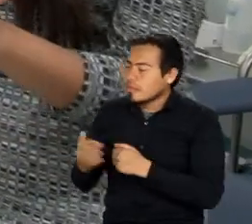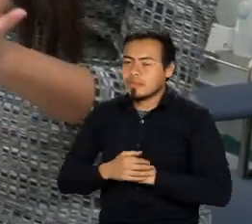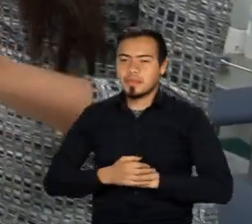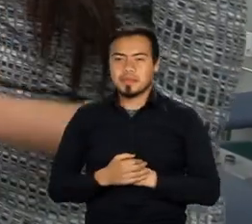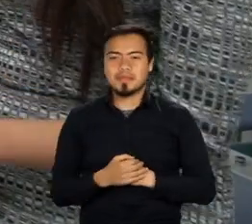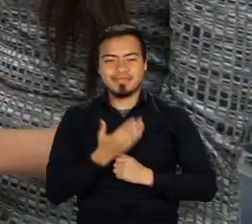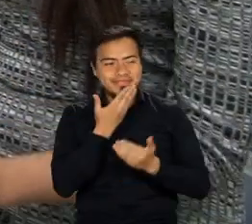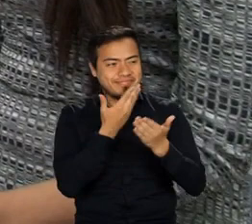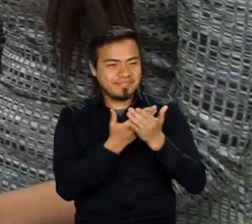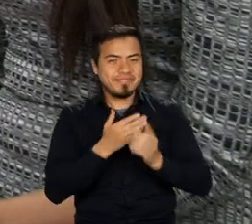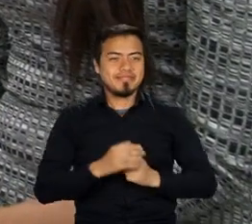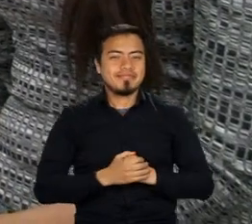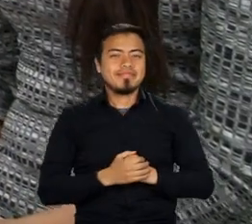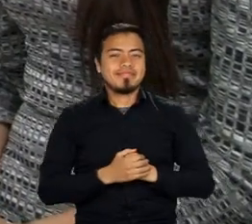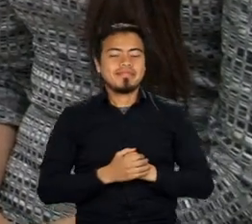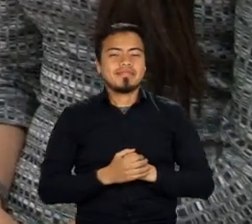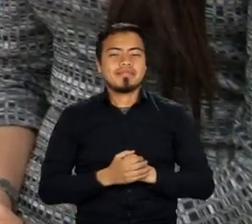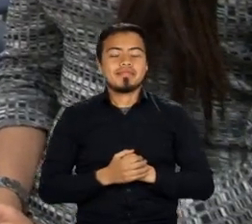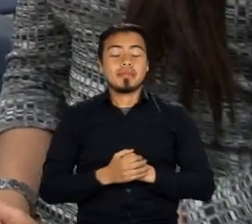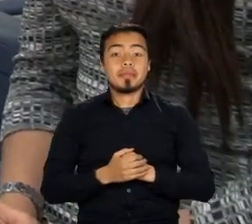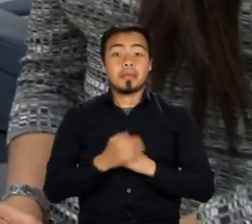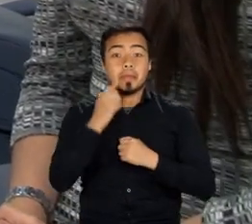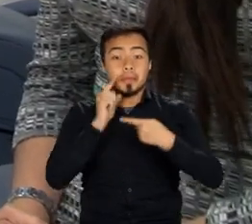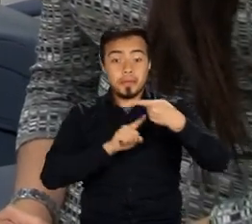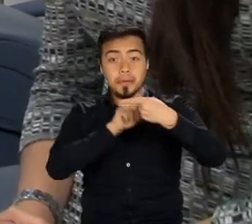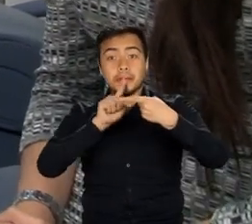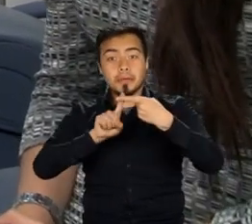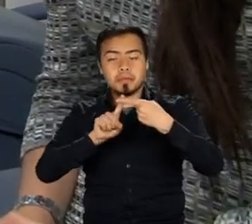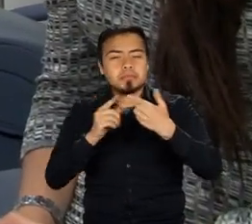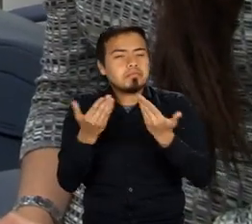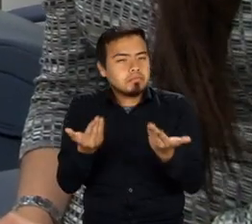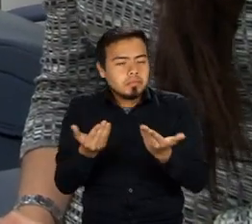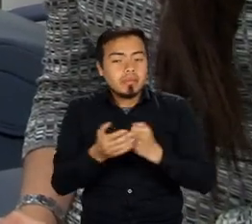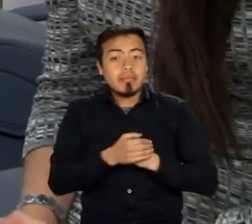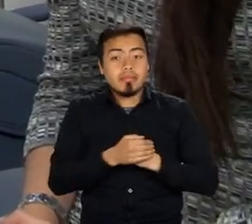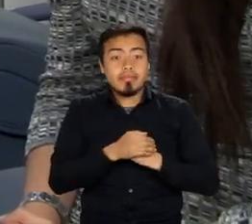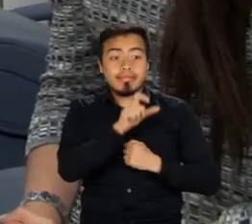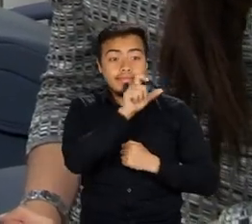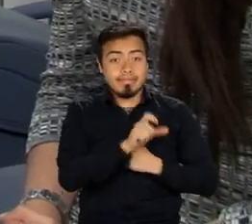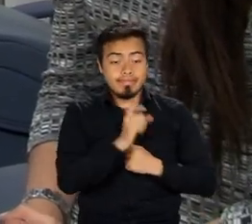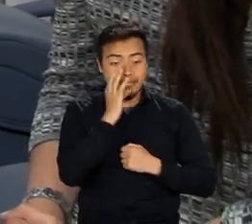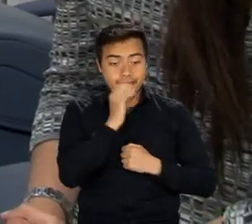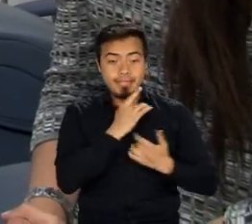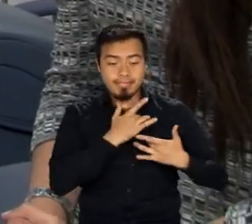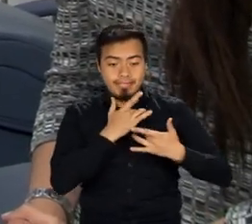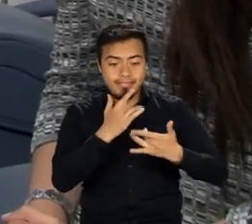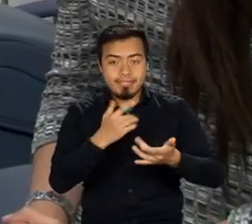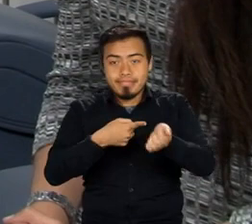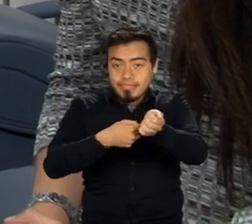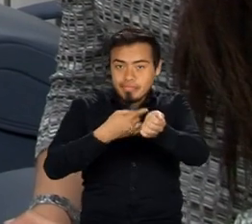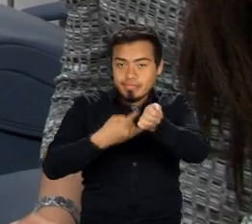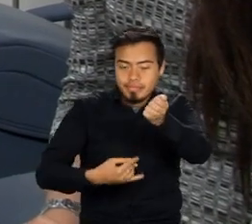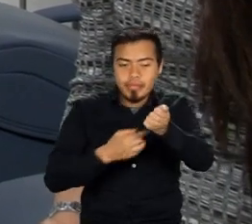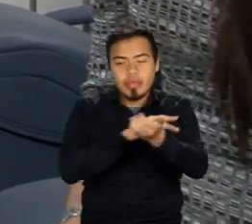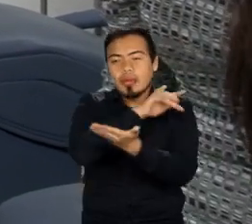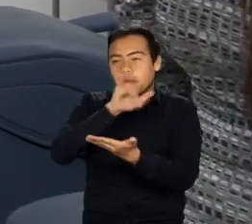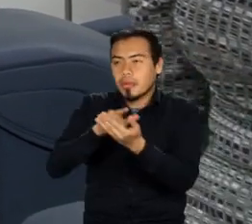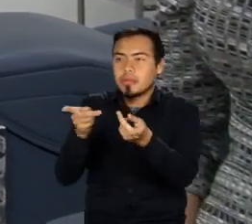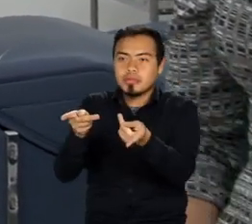cuénteme, ¿cuáles son esos pasos? Muchas gracias. Bueno, como primera medida, el donante llega al banco de